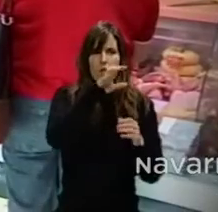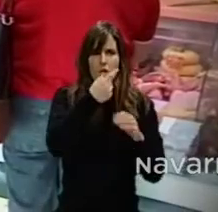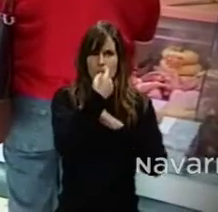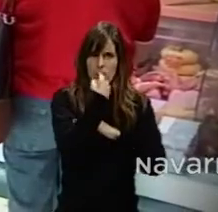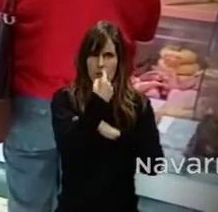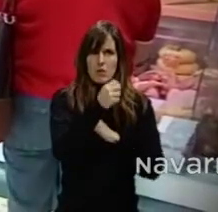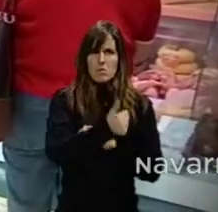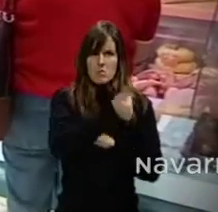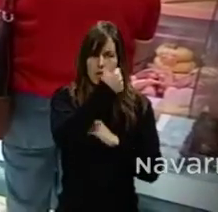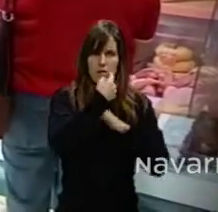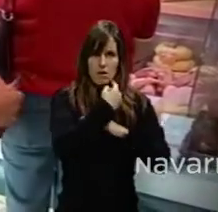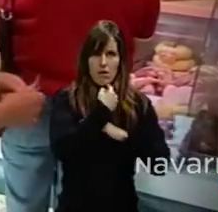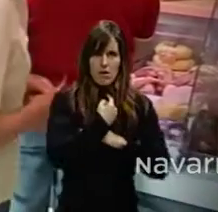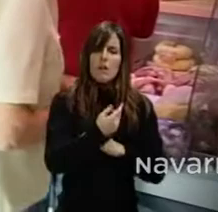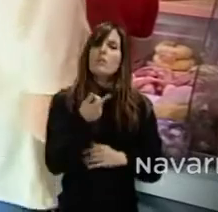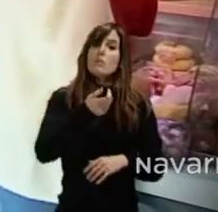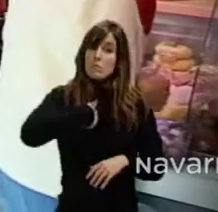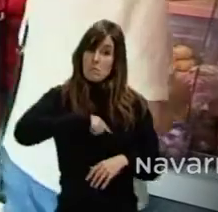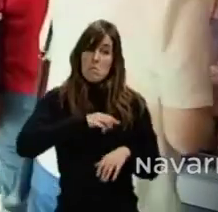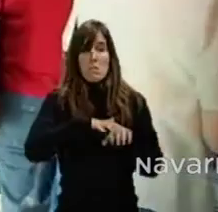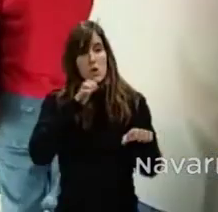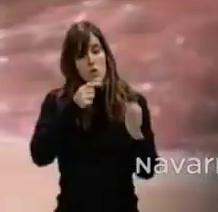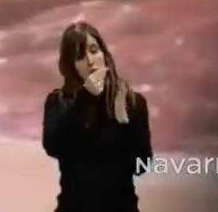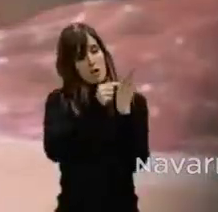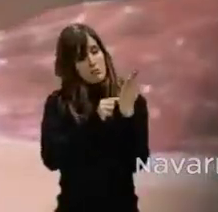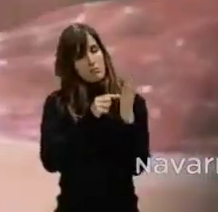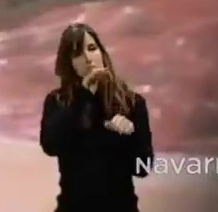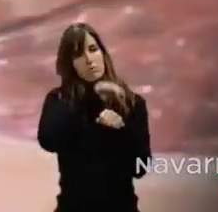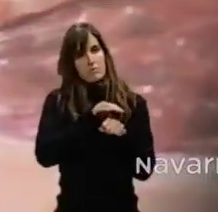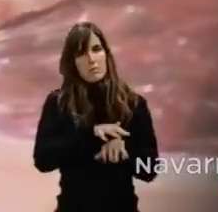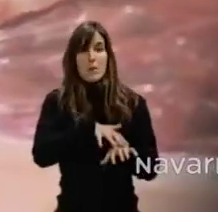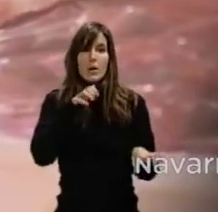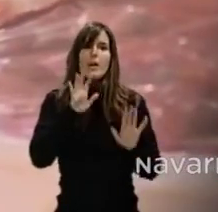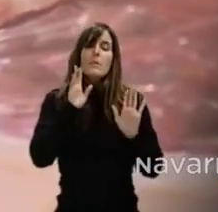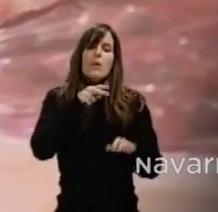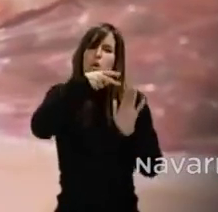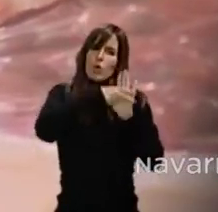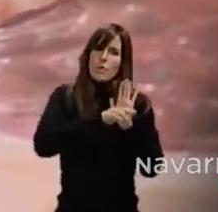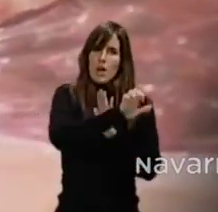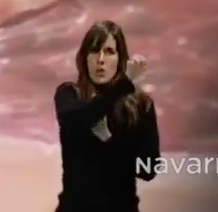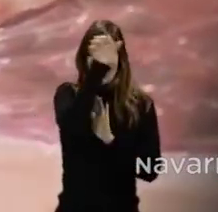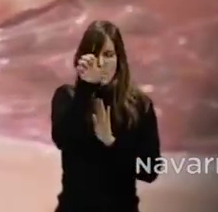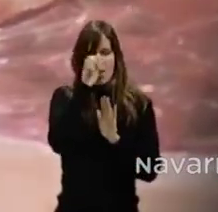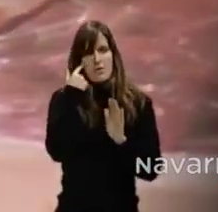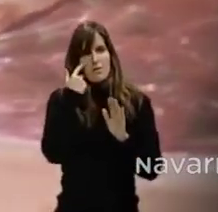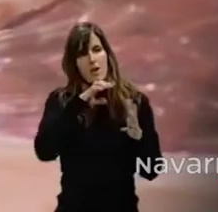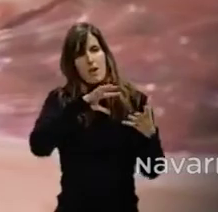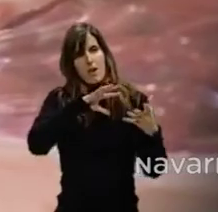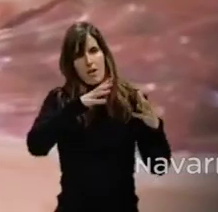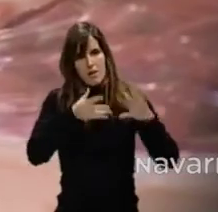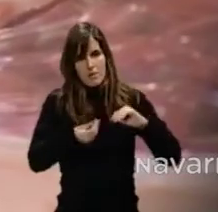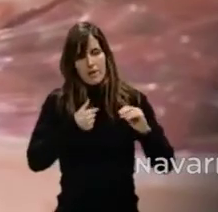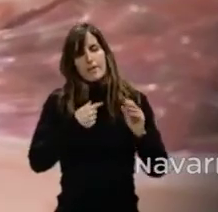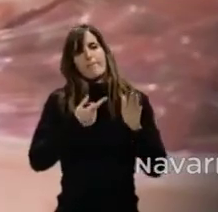tremendas que resulta que ya las cumplíamos casi todas pero fue un poco adecuarnos a la normativa europea a la cual nos tuvimos que